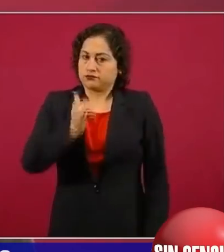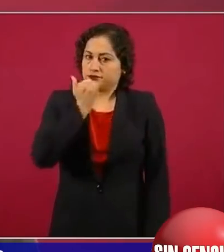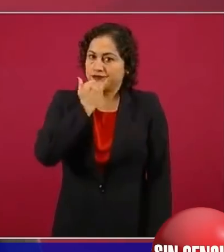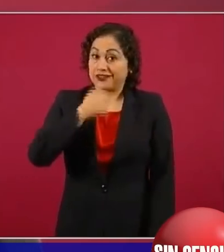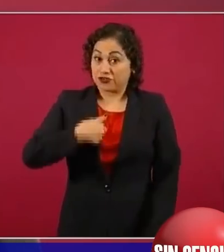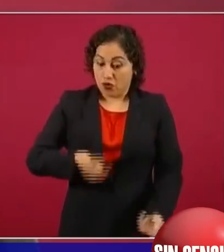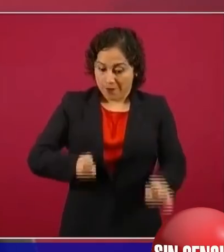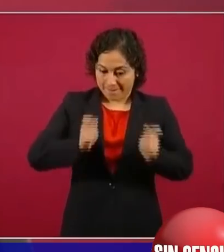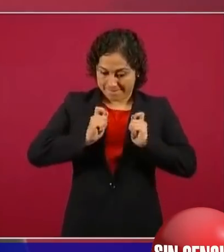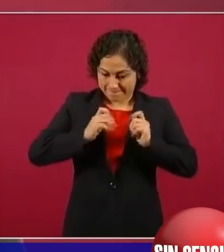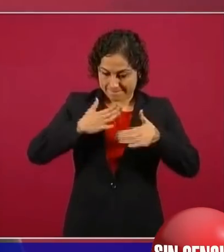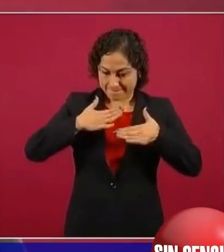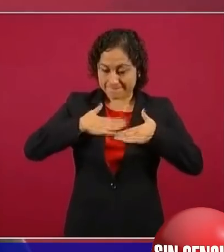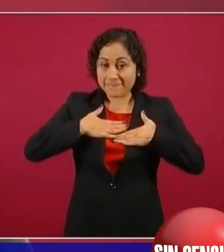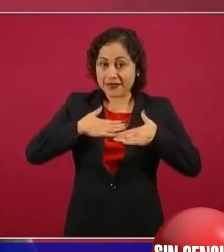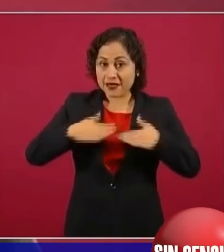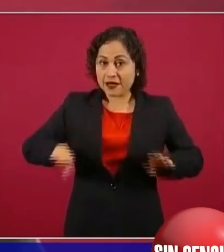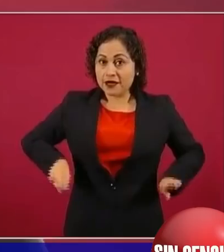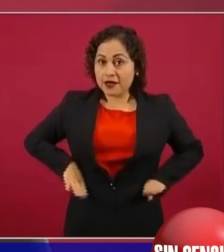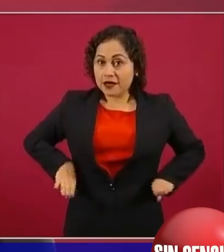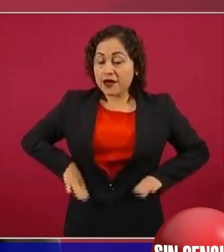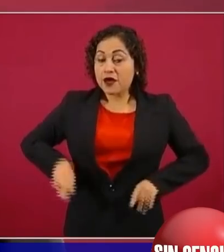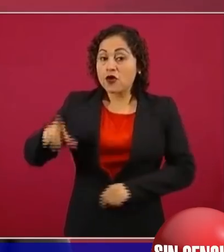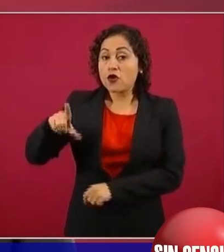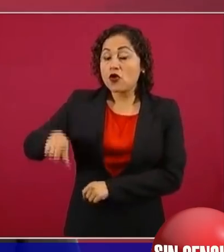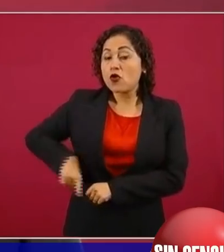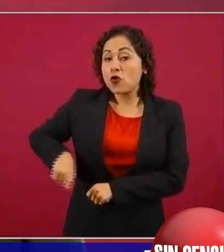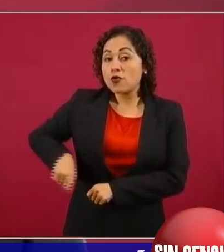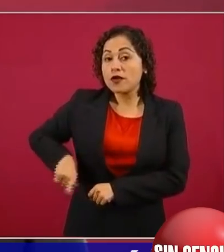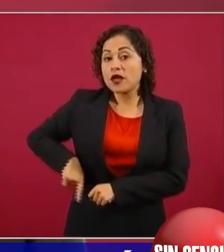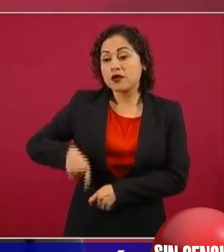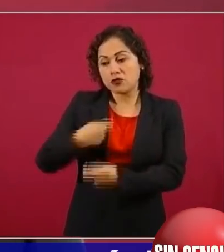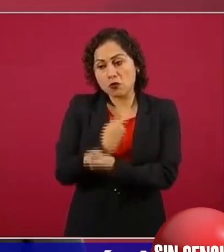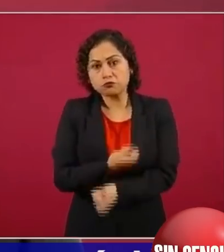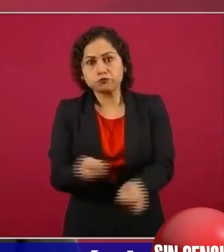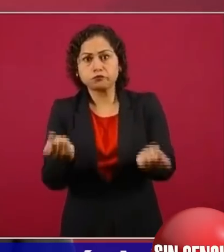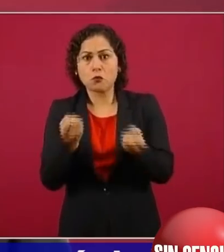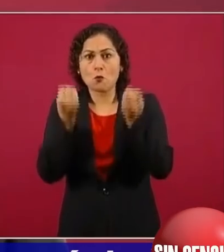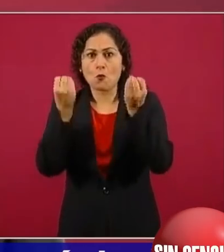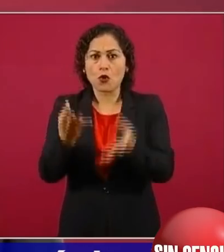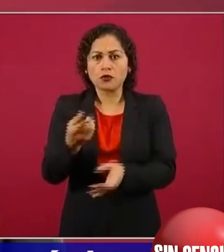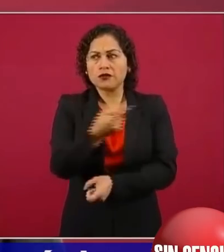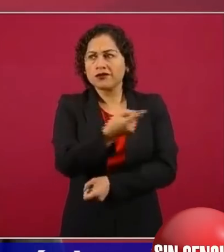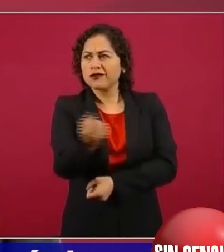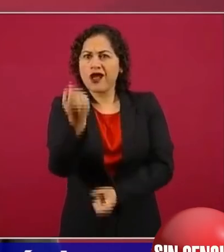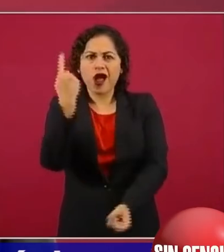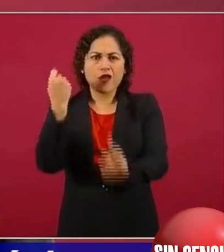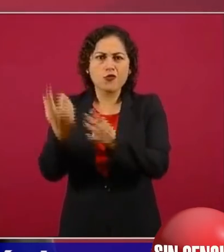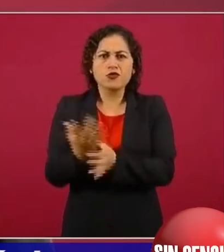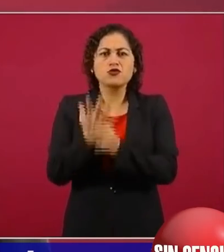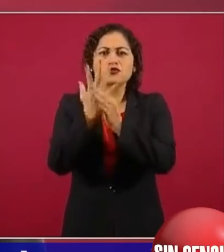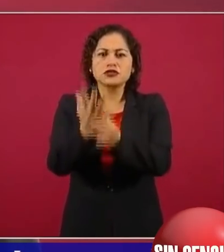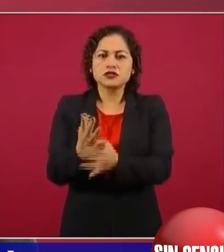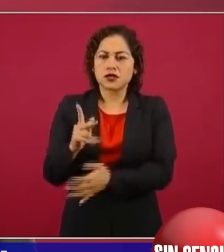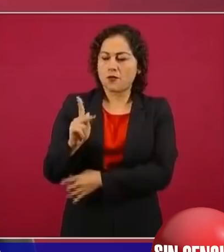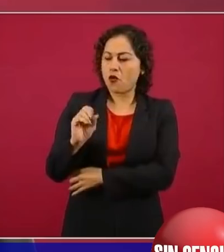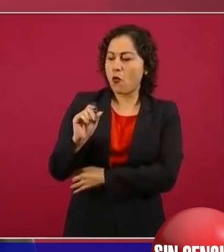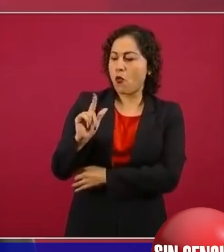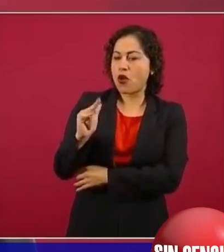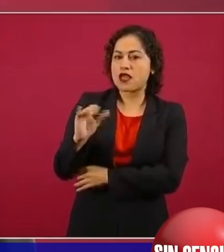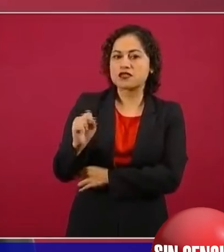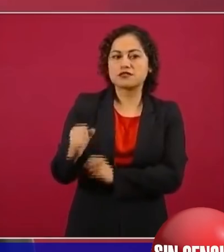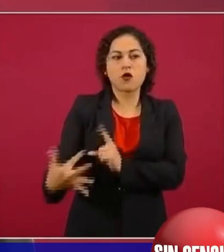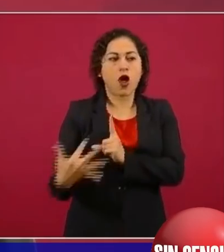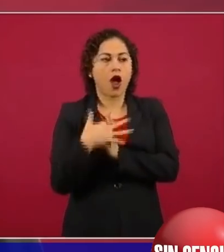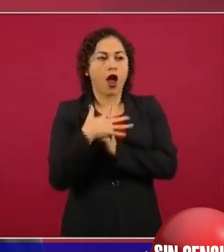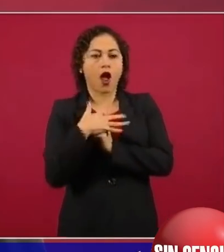aunque a eso le llamen populismo, paternalismo, porque no